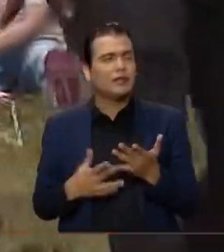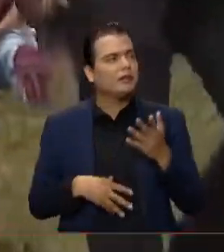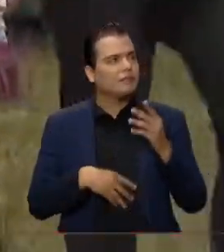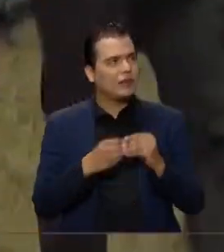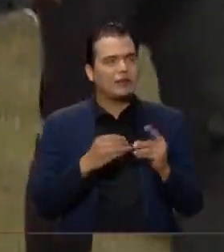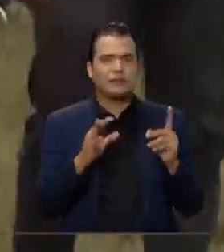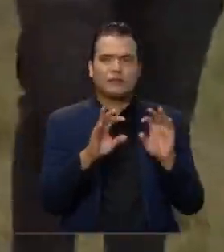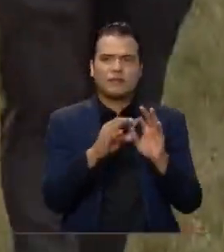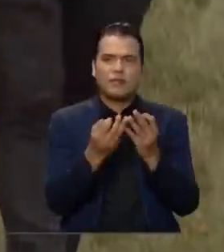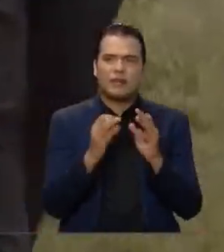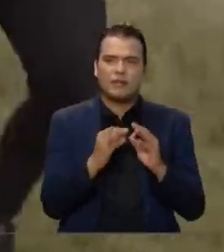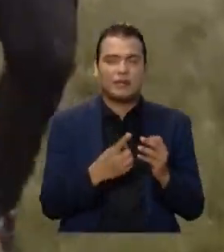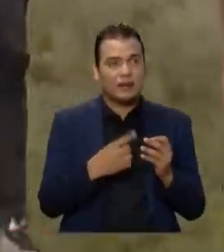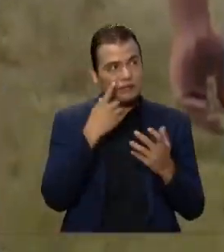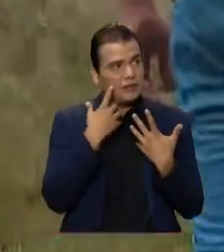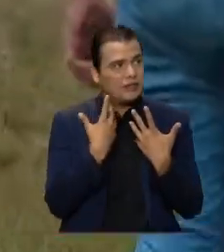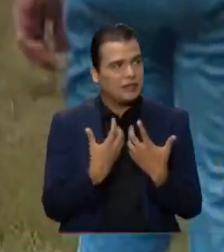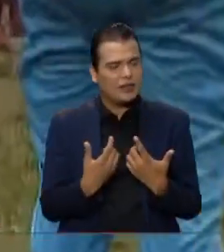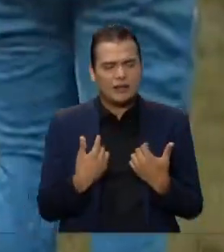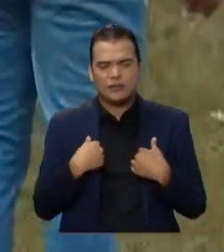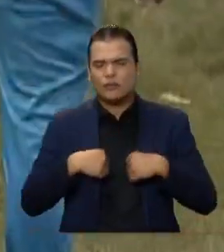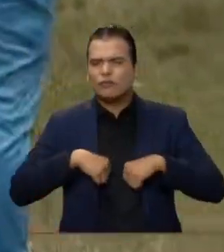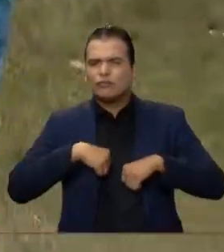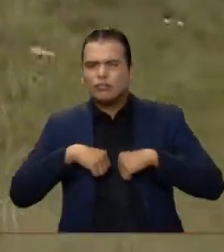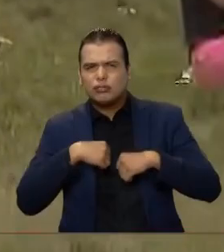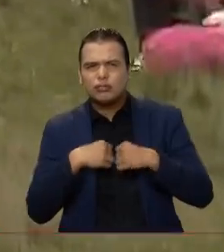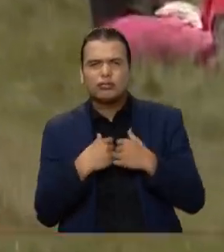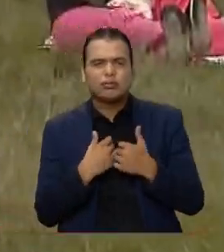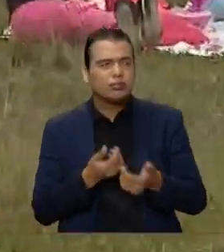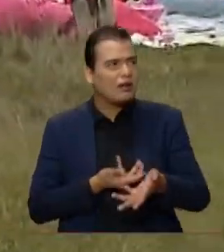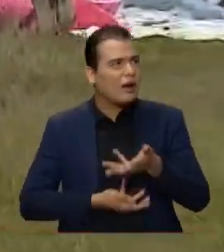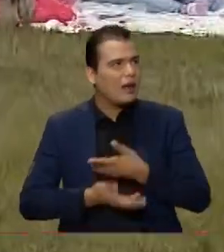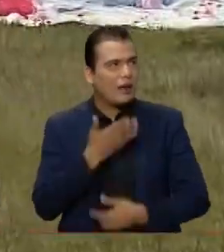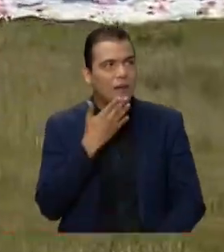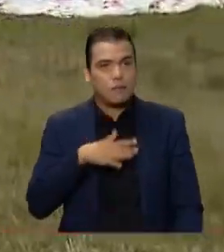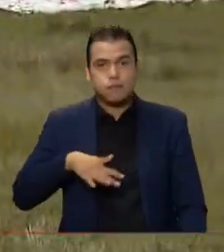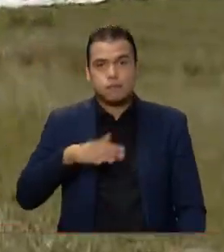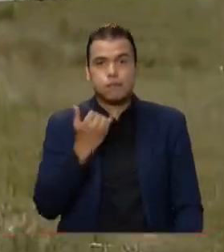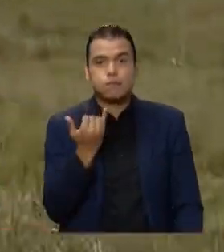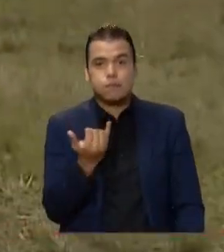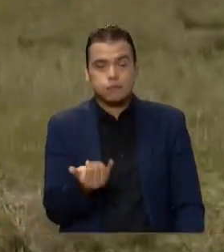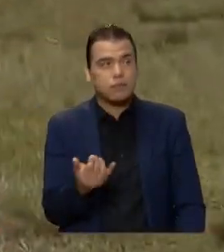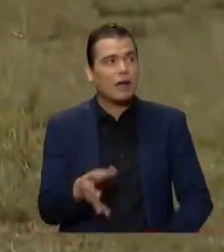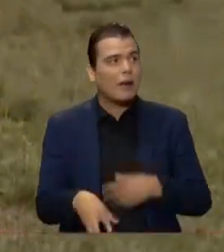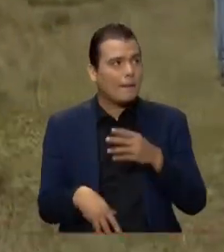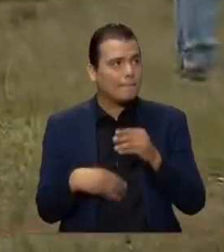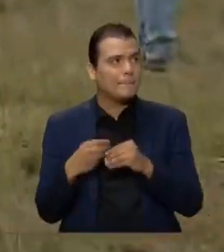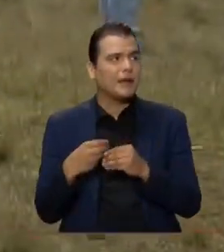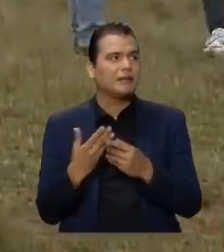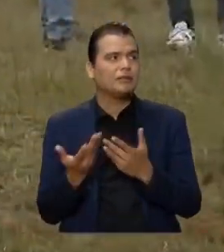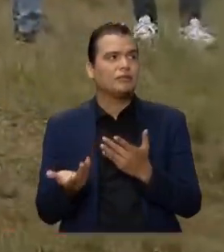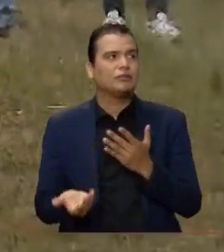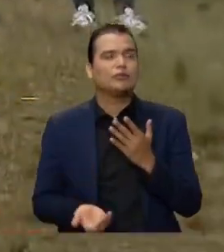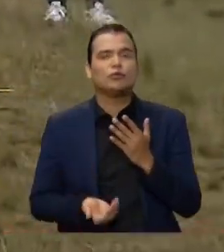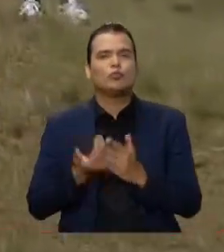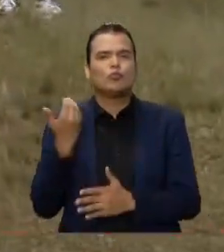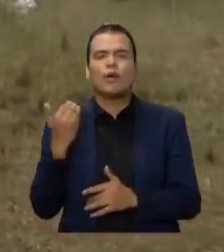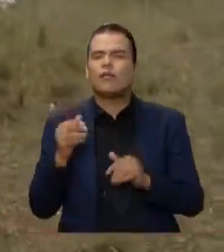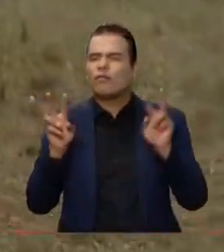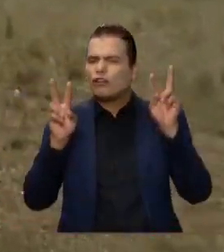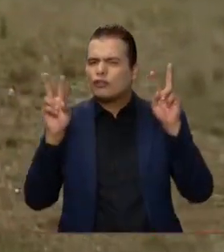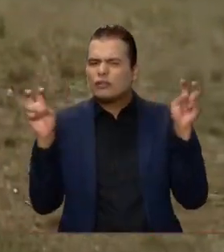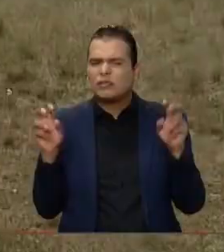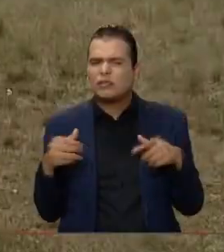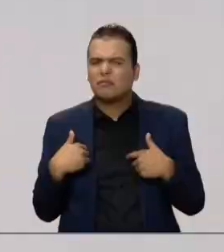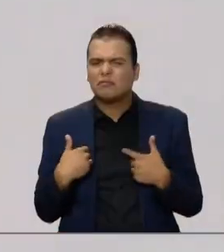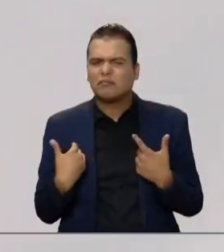familias que quieran. El Paraíso es un lugar emblemático. Además, instalamos un tema que es un mensaje